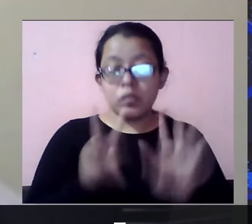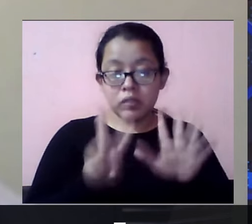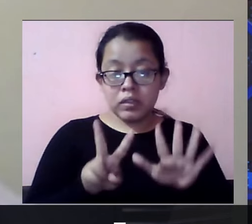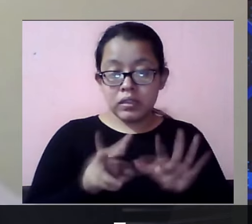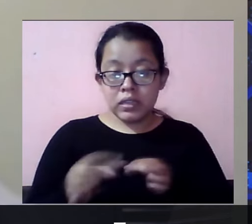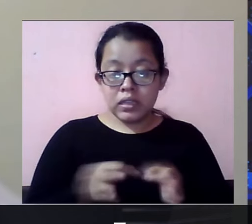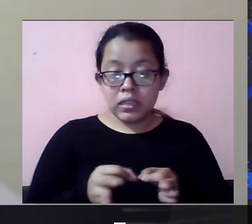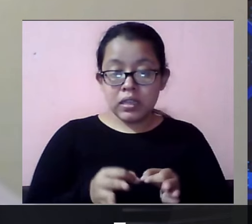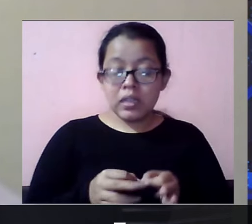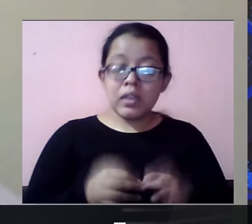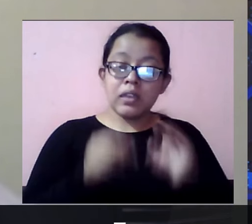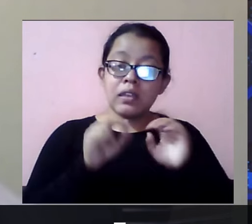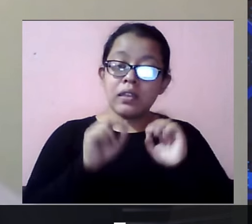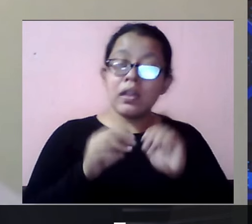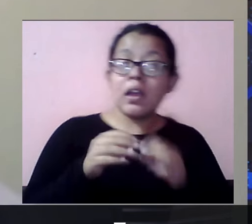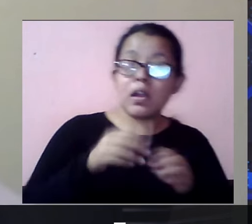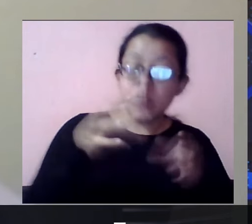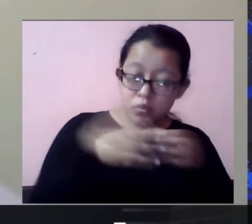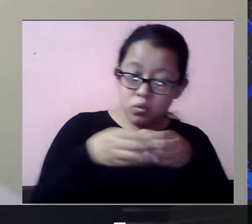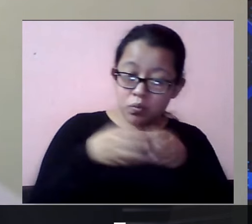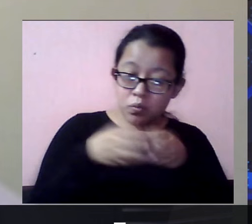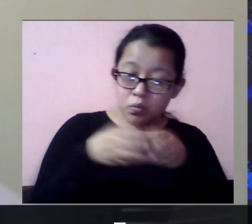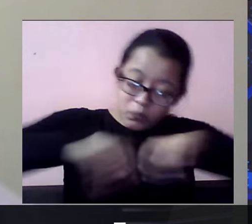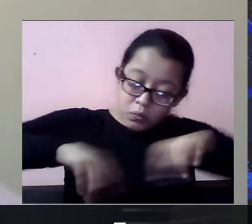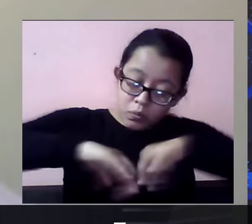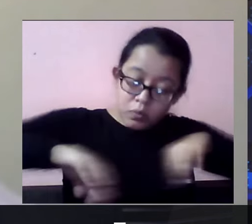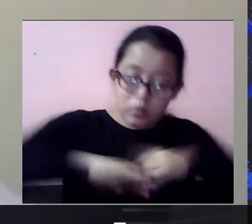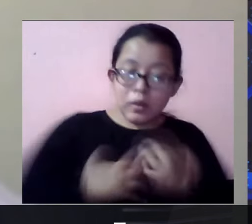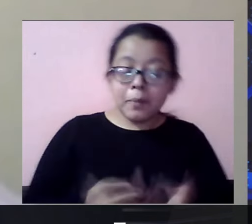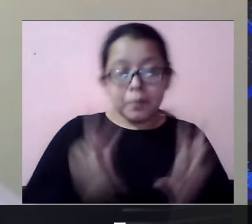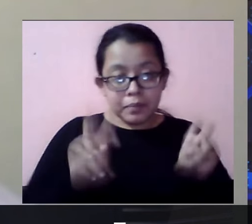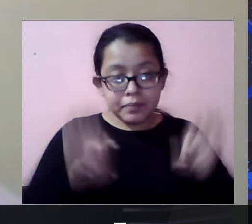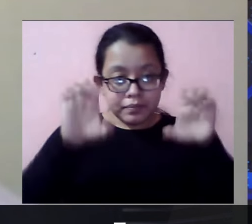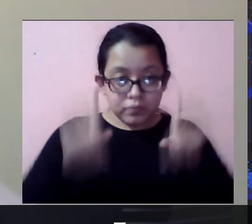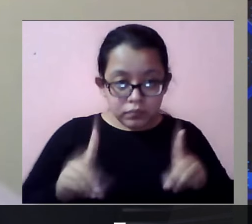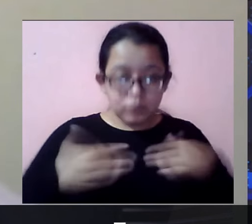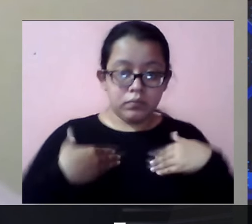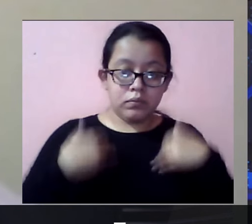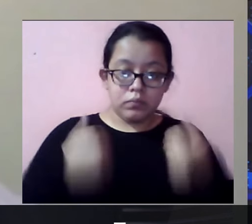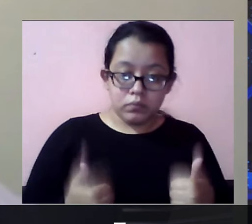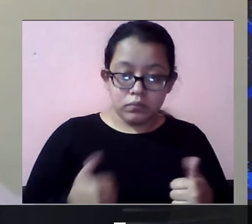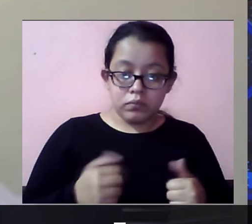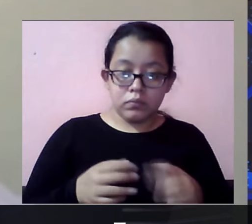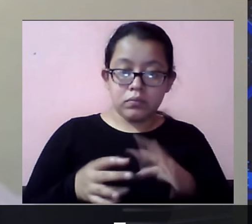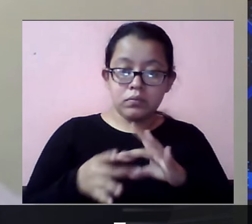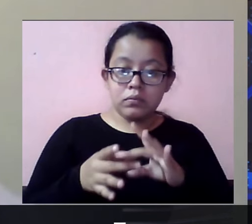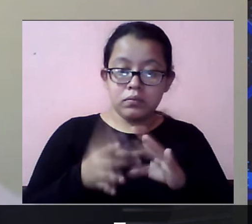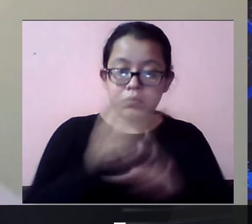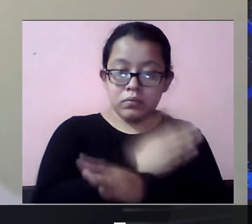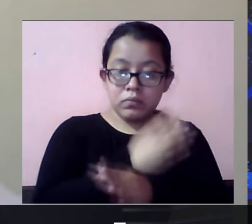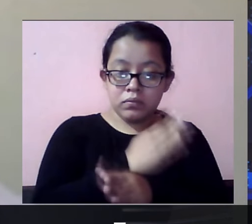claro: educación, salud, seguridad ciudadana, ambiente y recursos